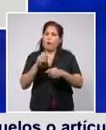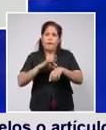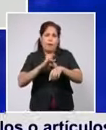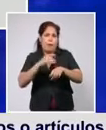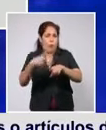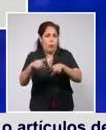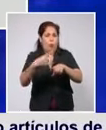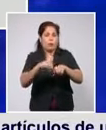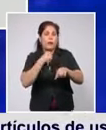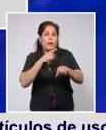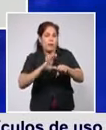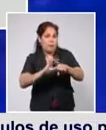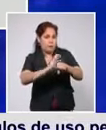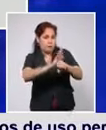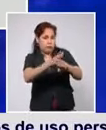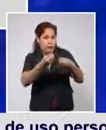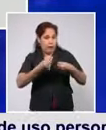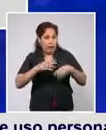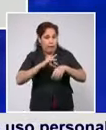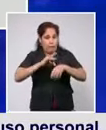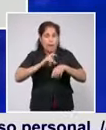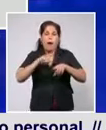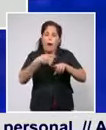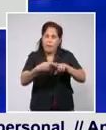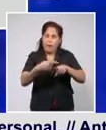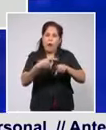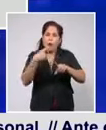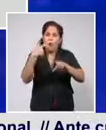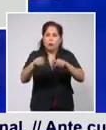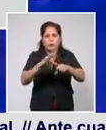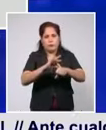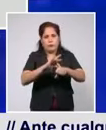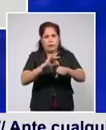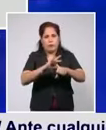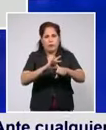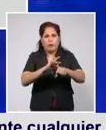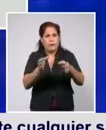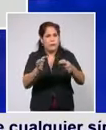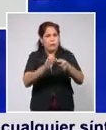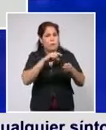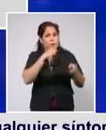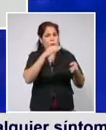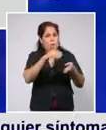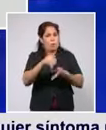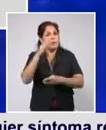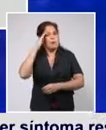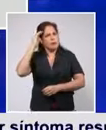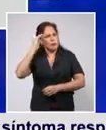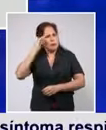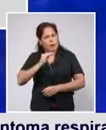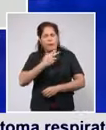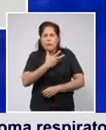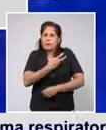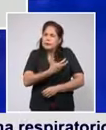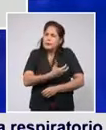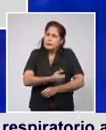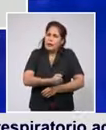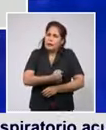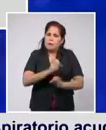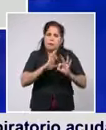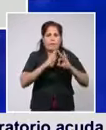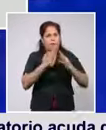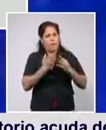dejando, disminuir el número de fallecidos, que realmente todos sabemos lo que significa la pérdida